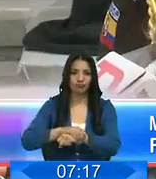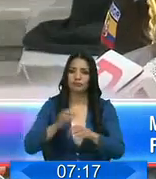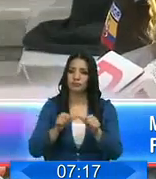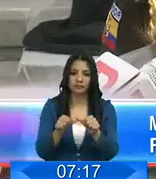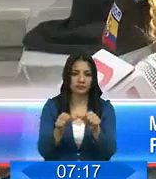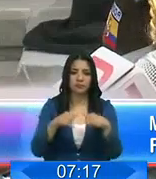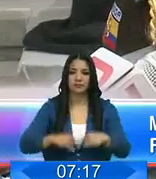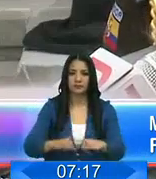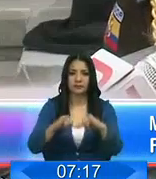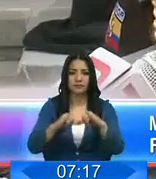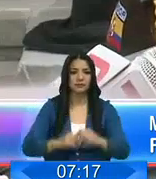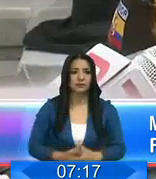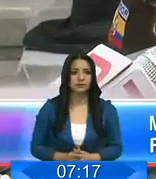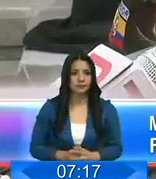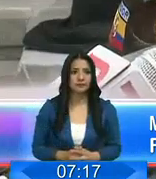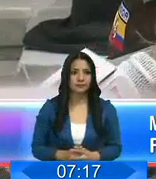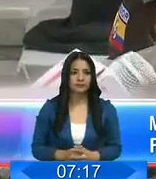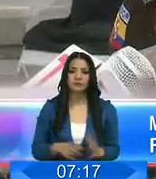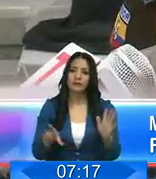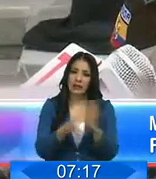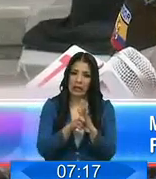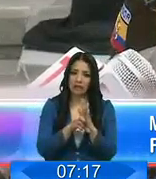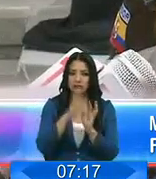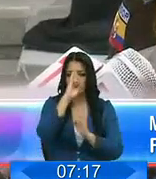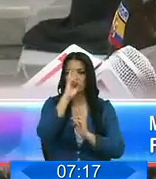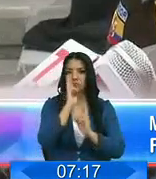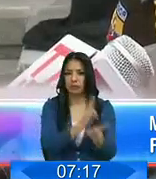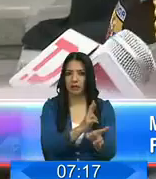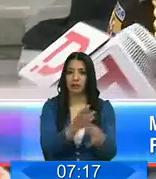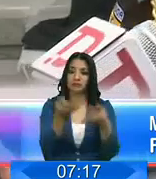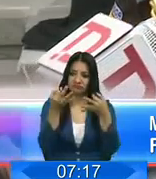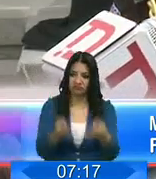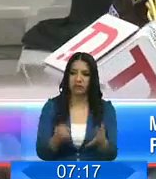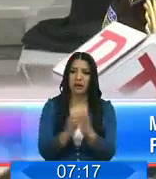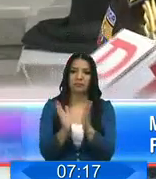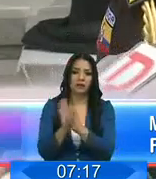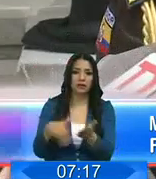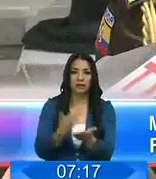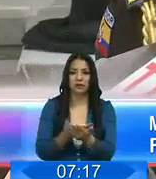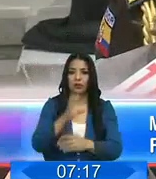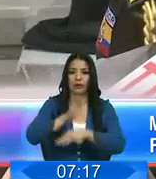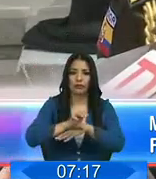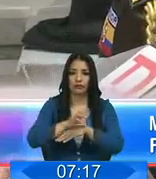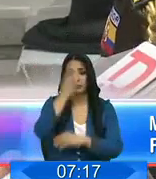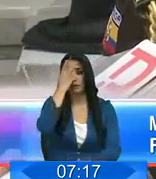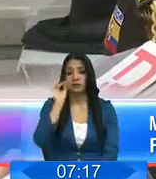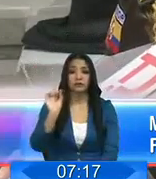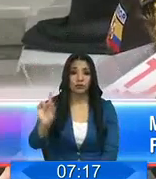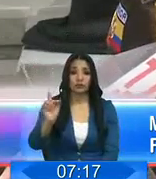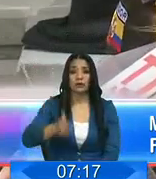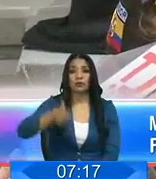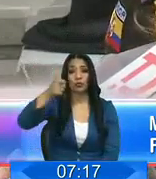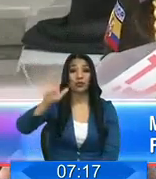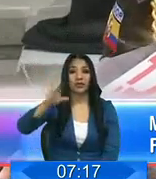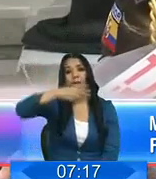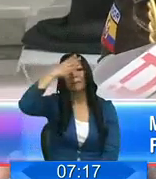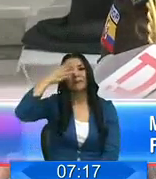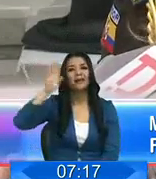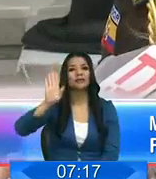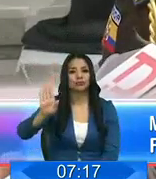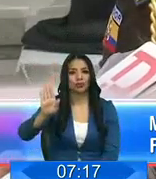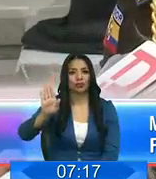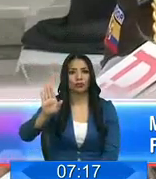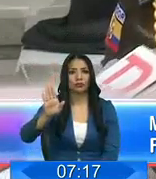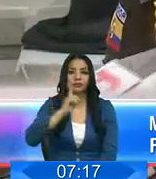vigentes y en derecho serán ejecutadas el momento en el que lleguen al país. Si esa es la decisión que toman las autoridades migratorias, decisión de la